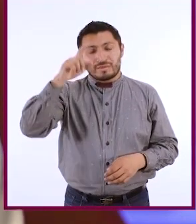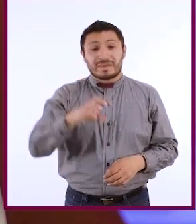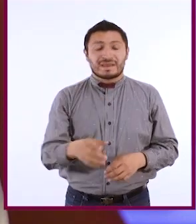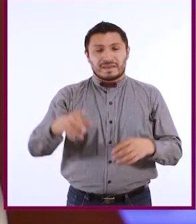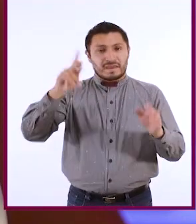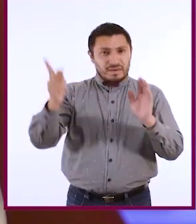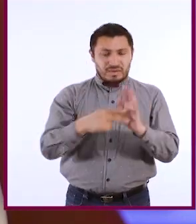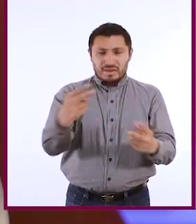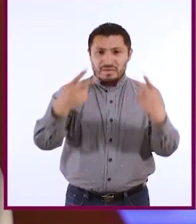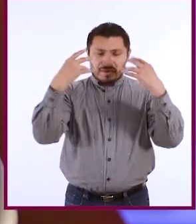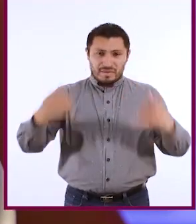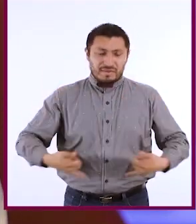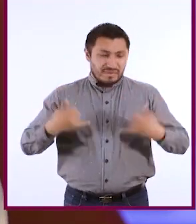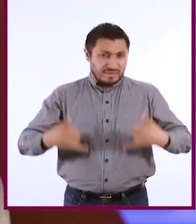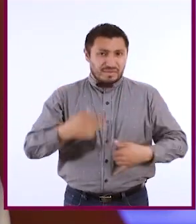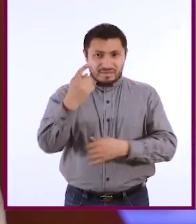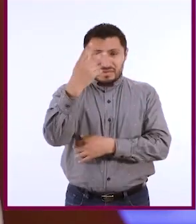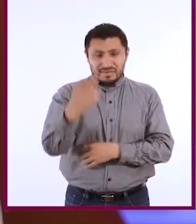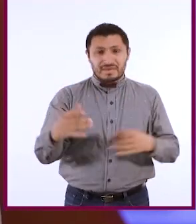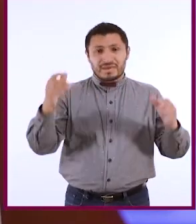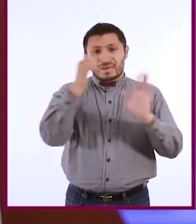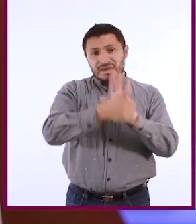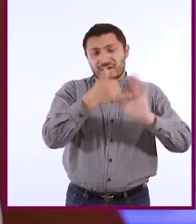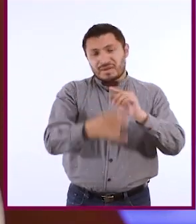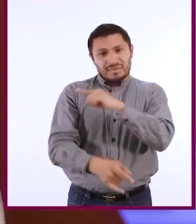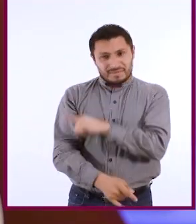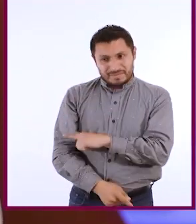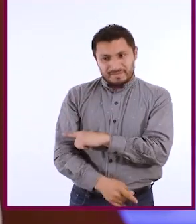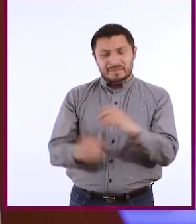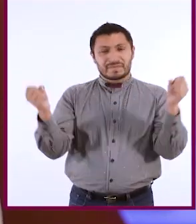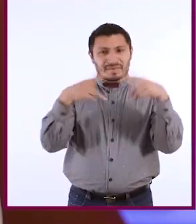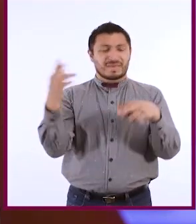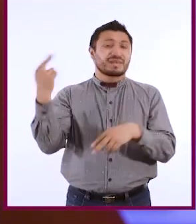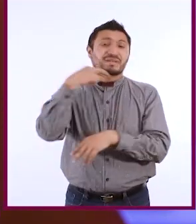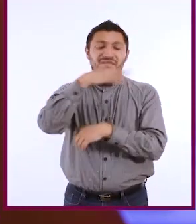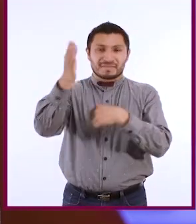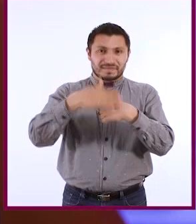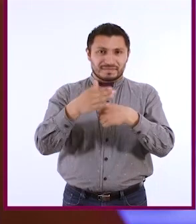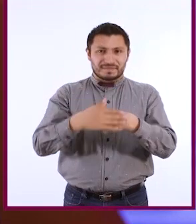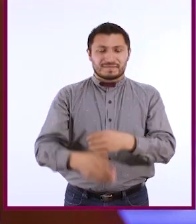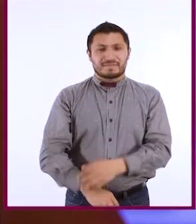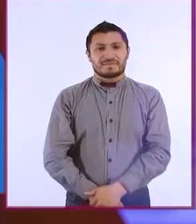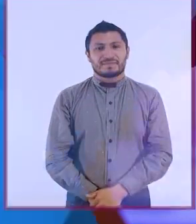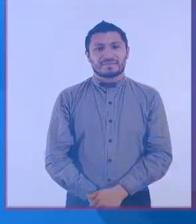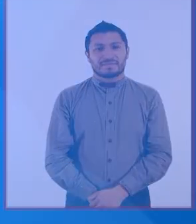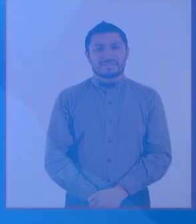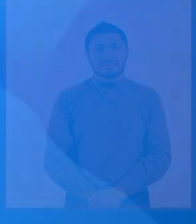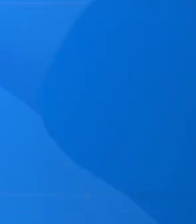programas de Jóvenes en TV en el canal de YouTube que aparece en pantalla. Nos vemos en el próximo programa.